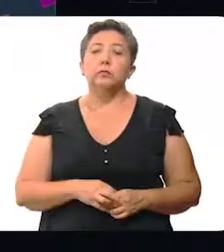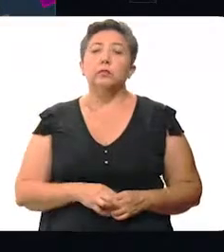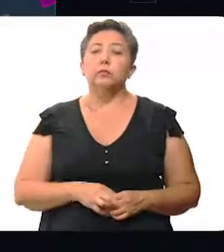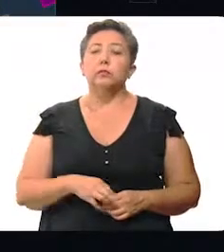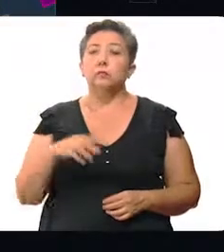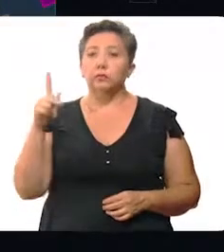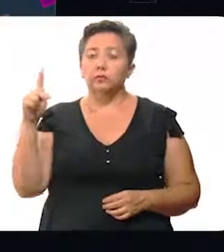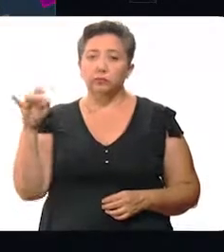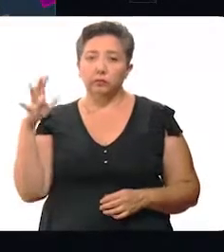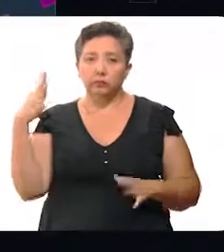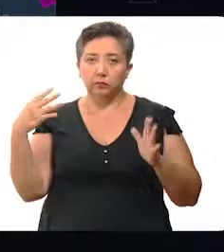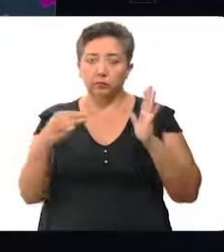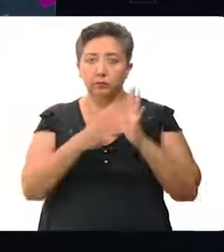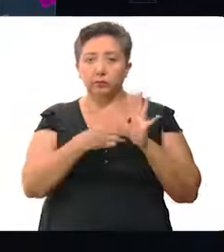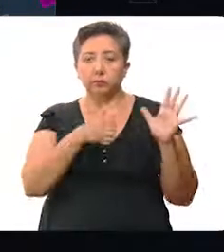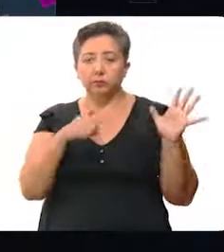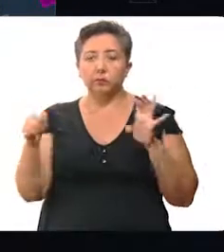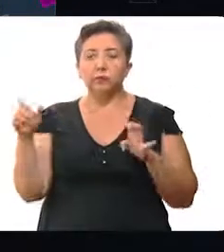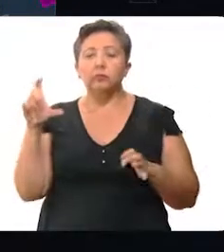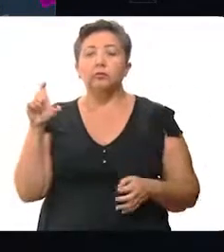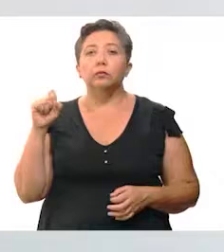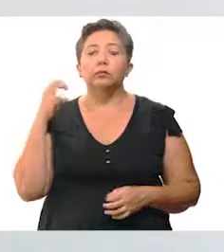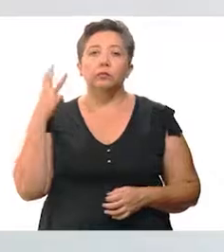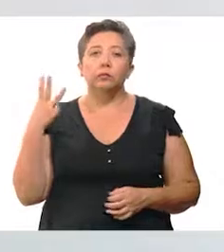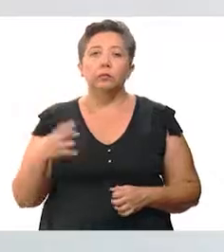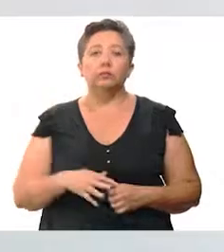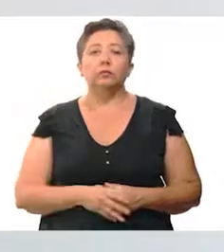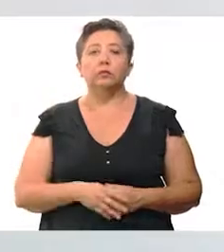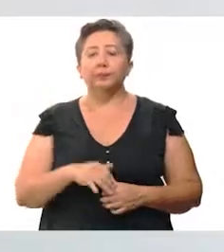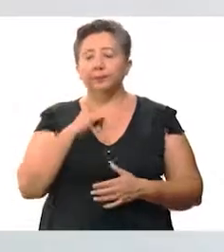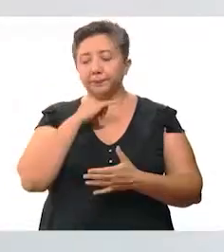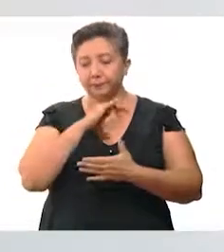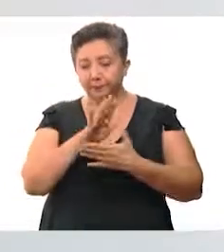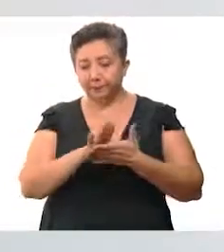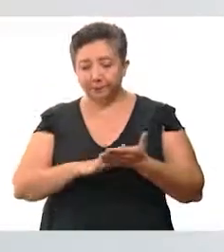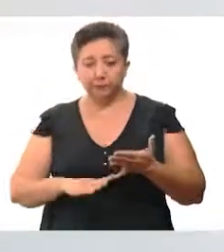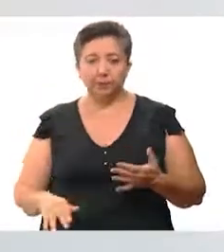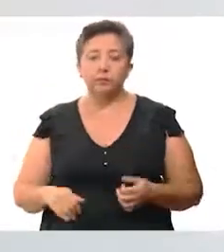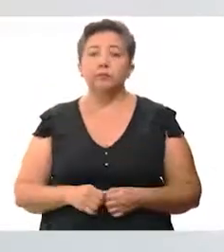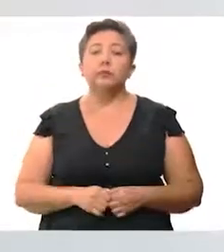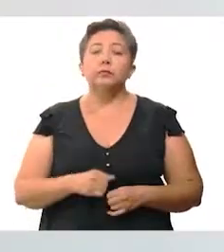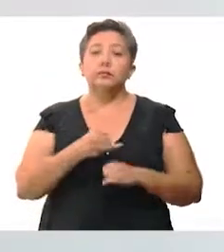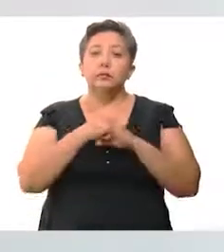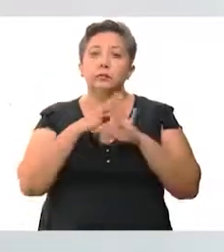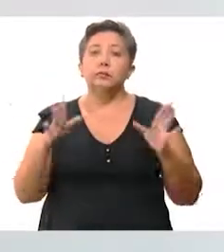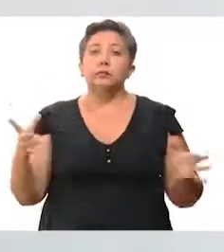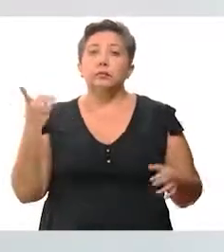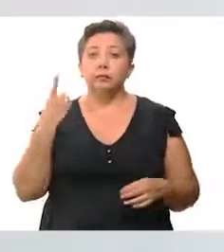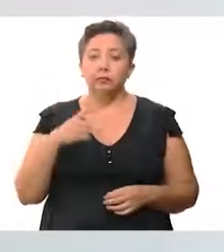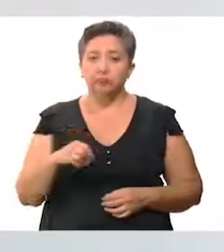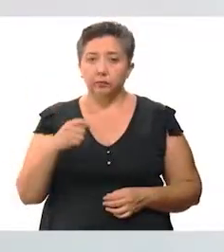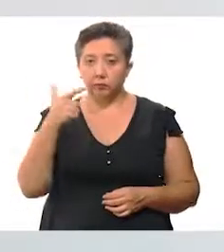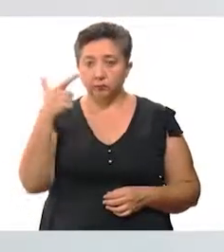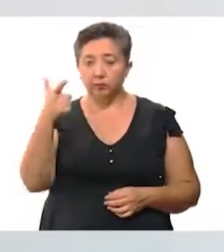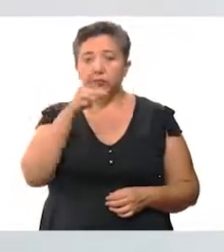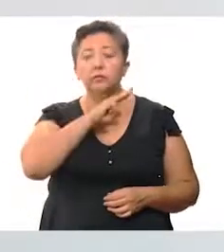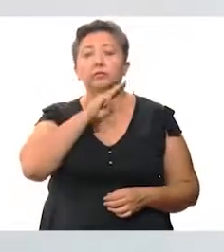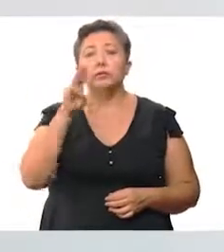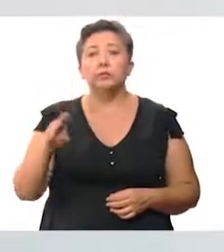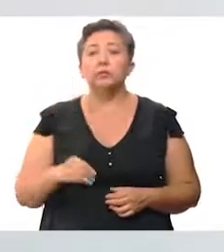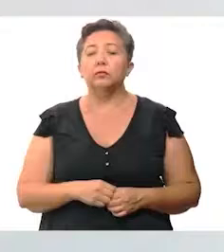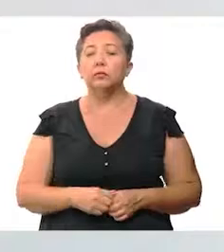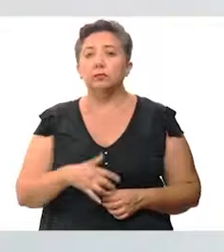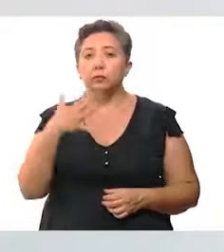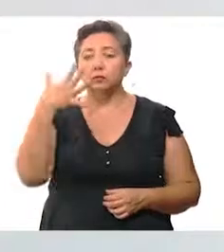la zona poniente 5.623. Lamentablemente en este parte médico informamos de 7